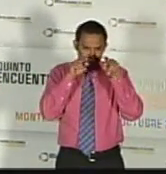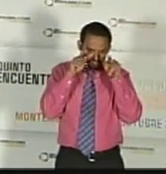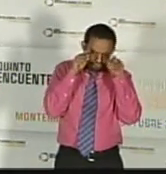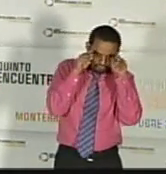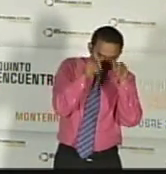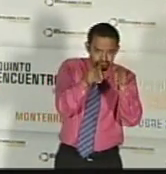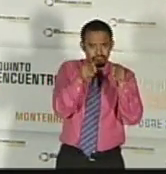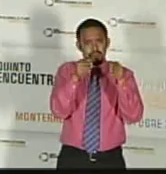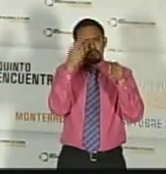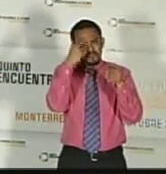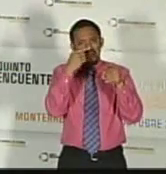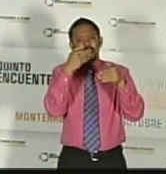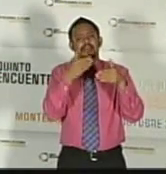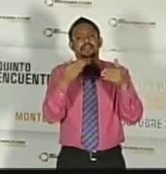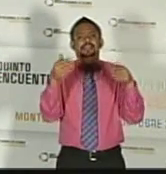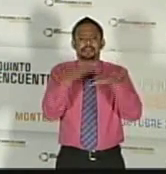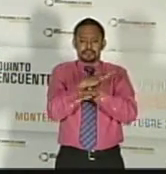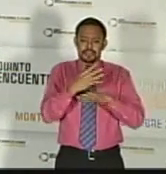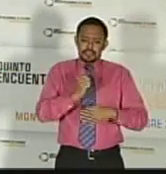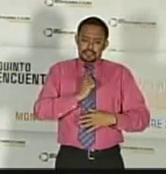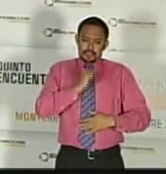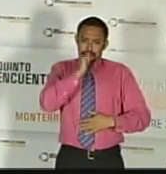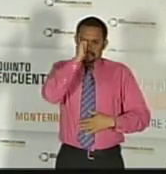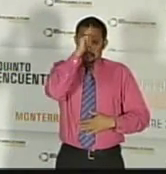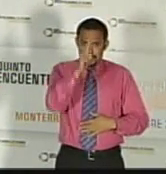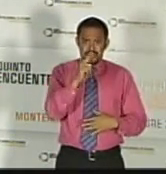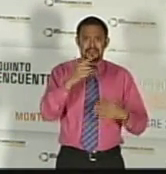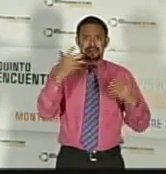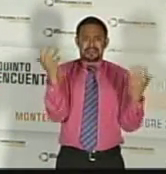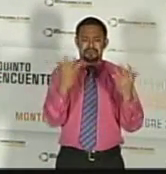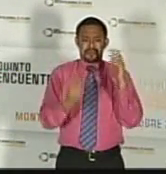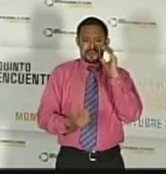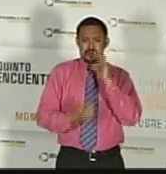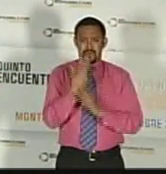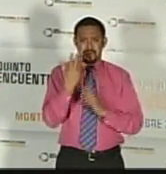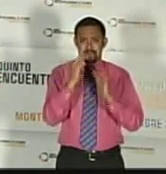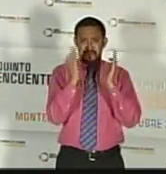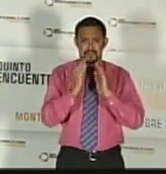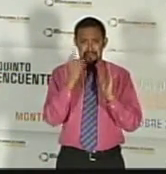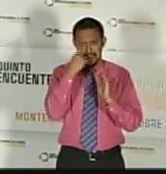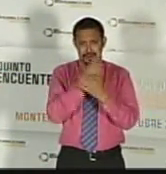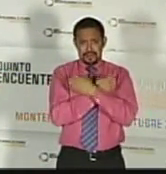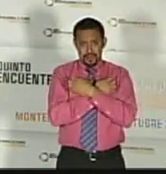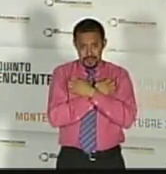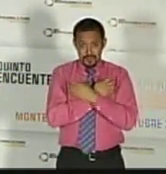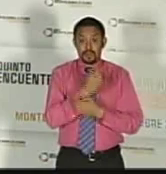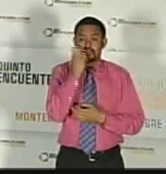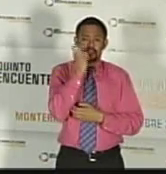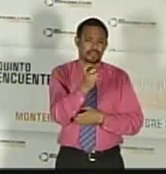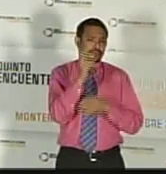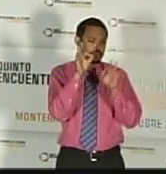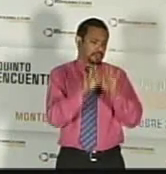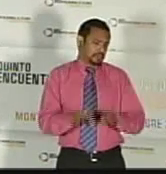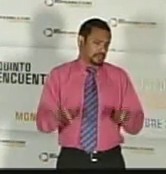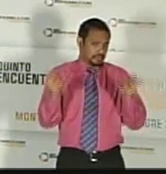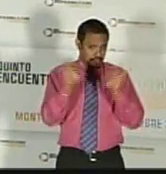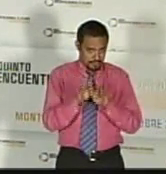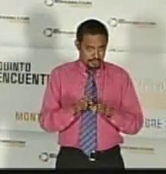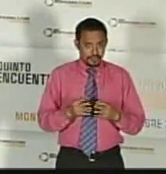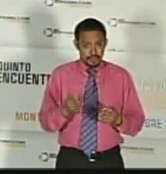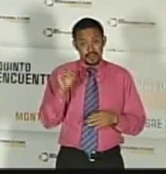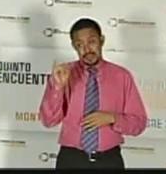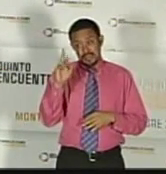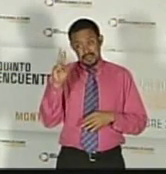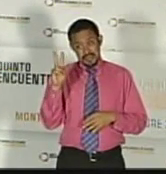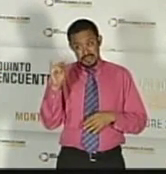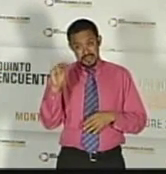del evolucionario del espíritu, que creen una nueva estructura para la educación. Y esto es importante. Irwin